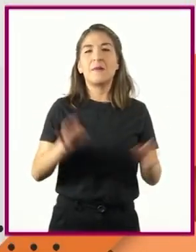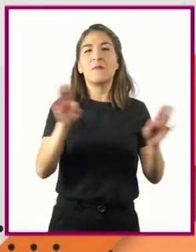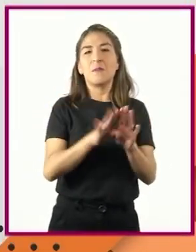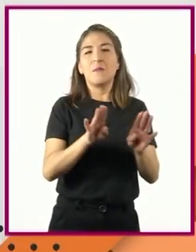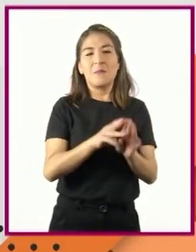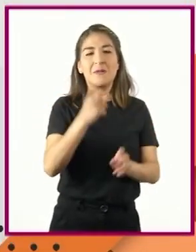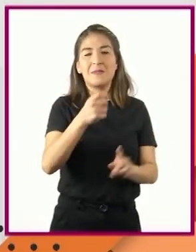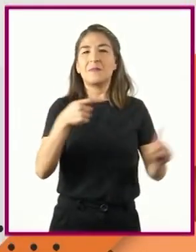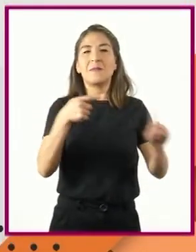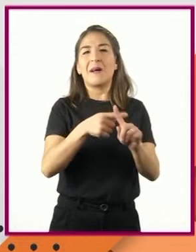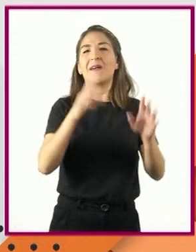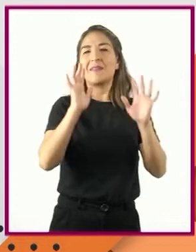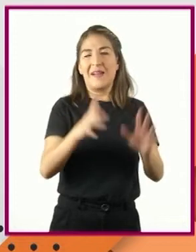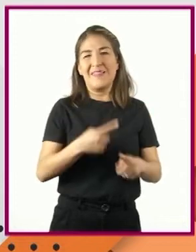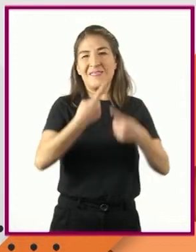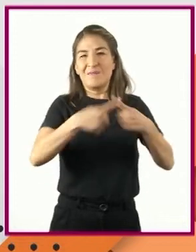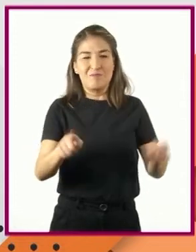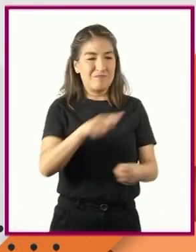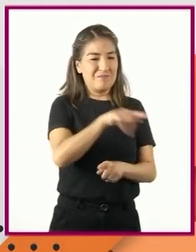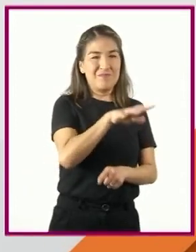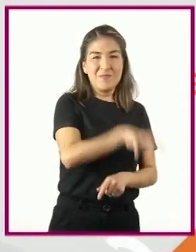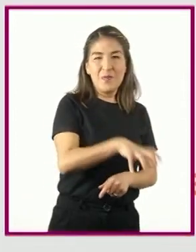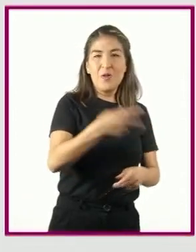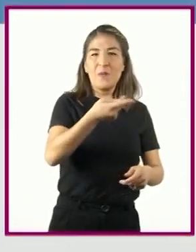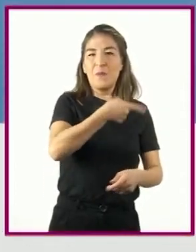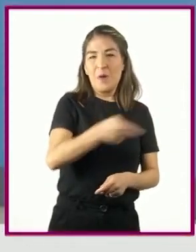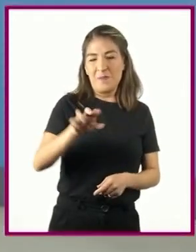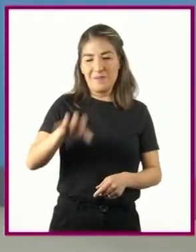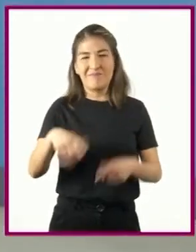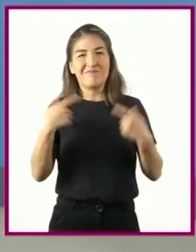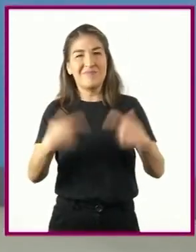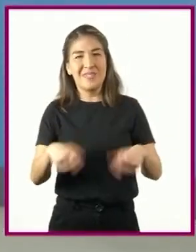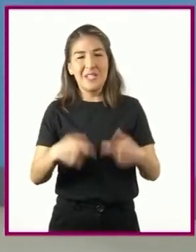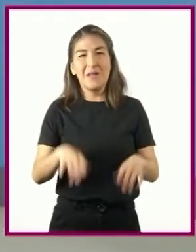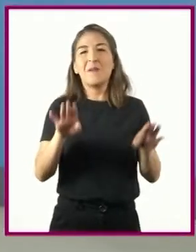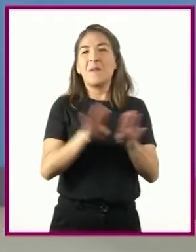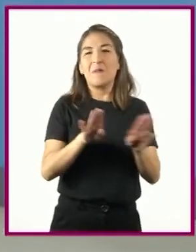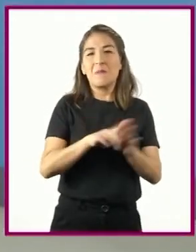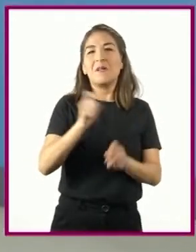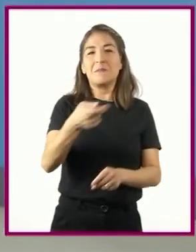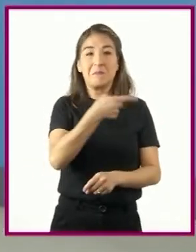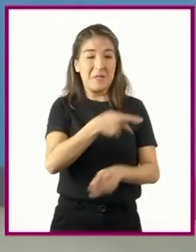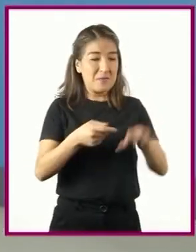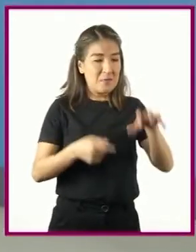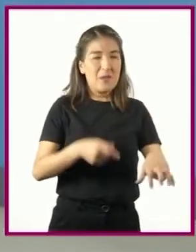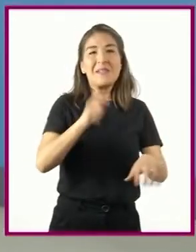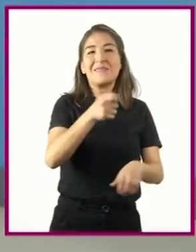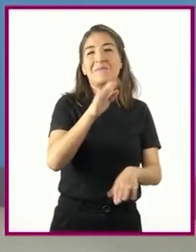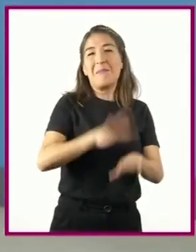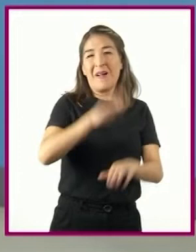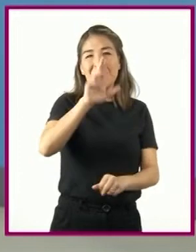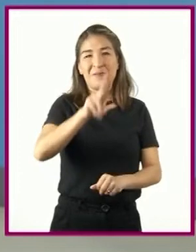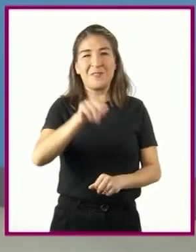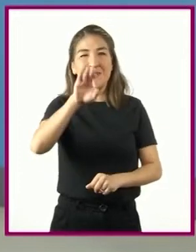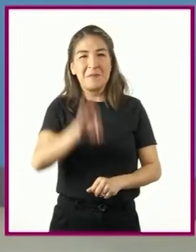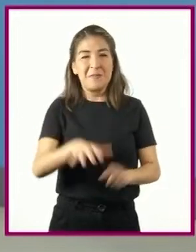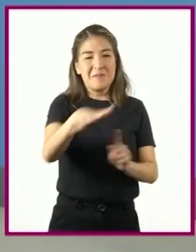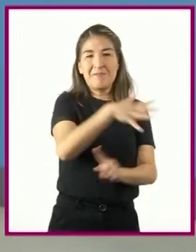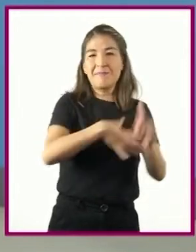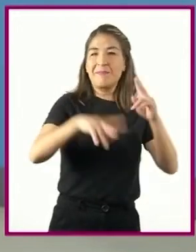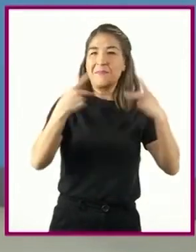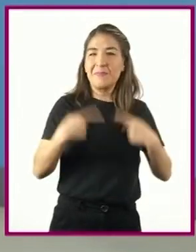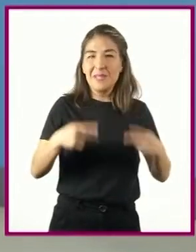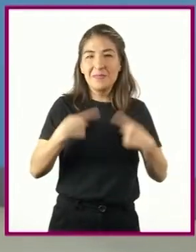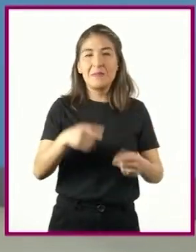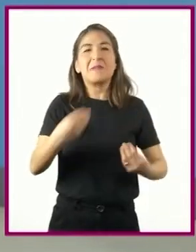La marcada diferencia entre ricos y pobres. Los campesinos representaban más del 80% de la población